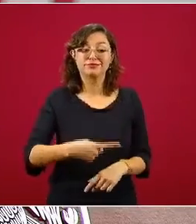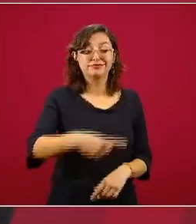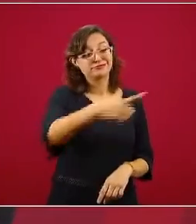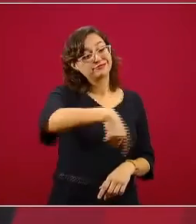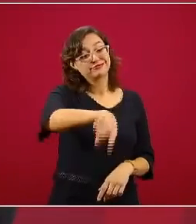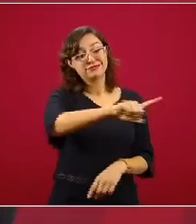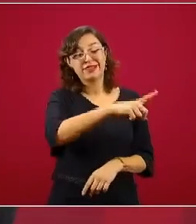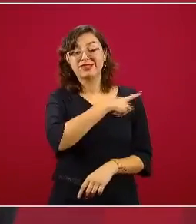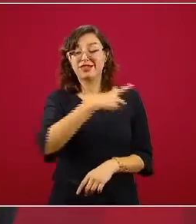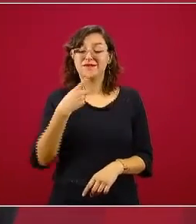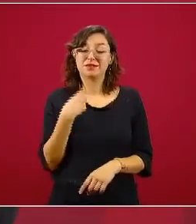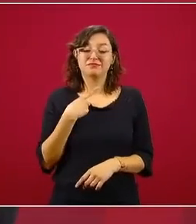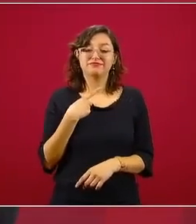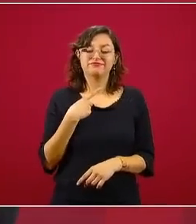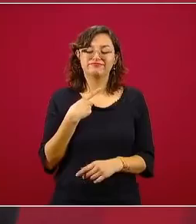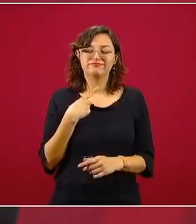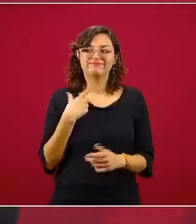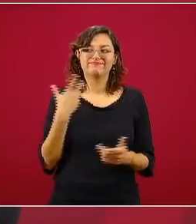otros tiempos.